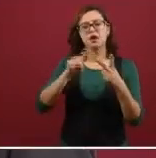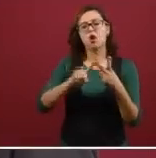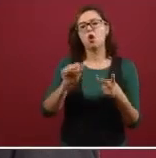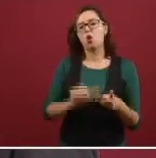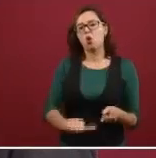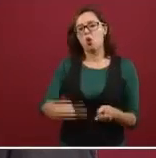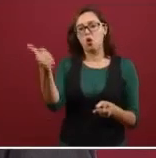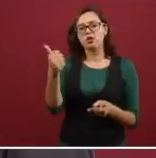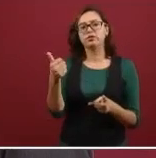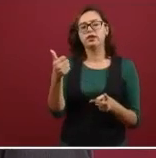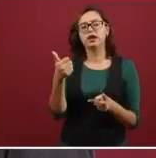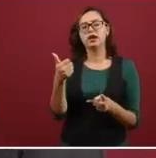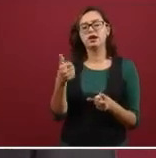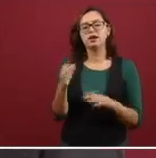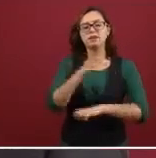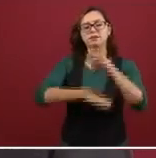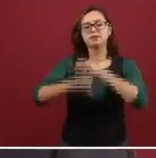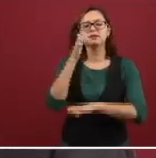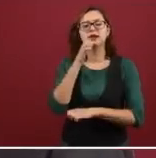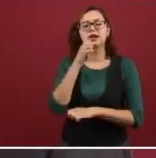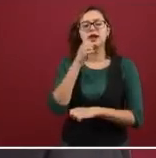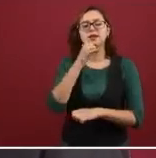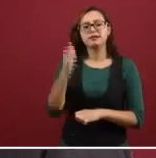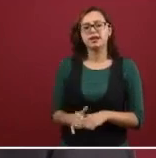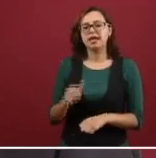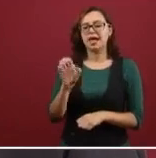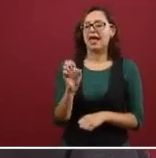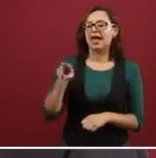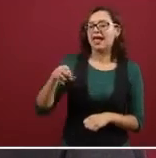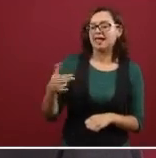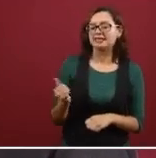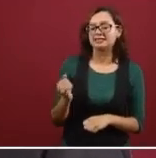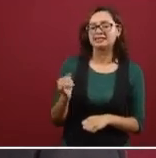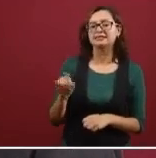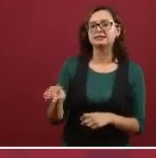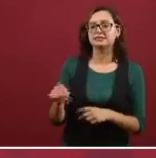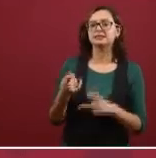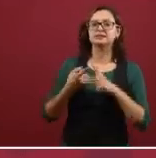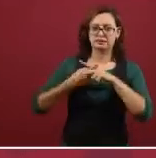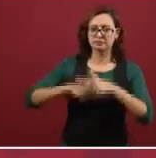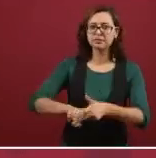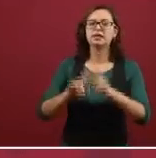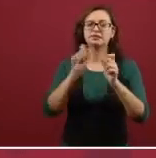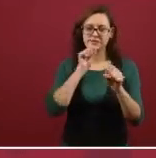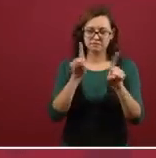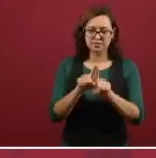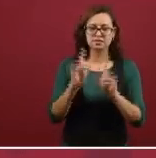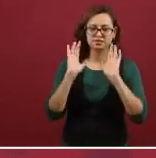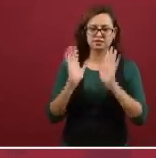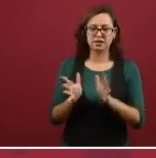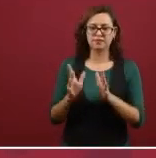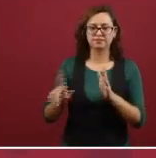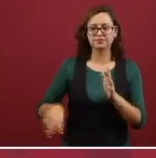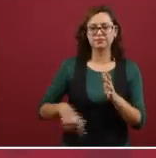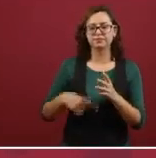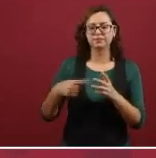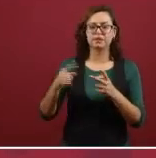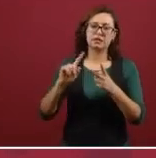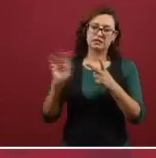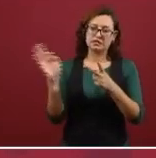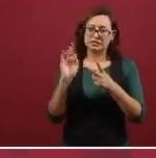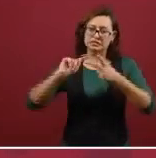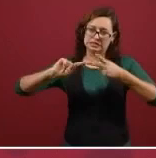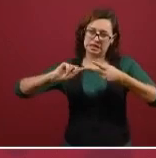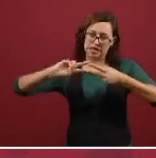que se llama Eni, que probablemente sea la primera que entre con producción, y posteriormente Petroval,